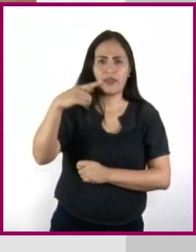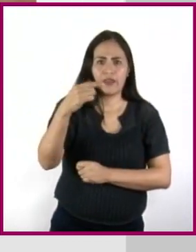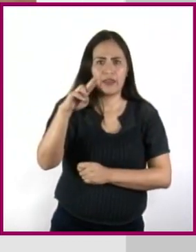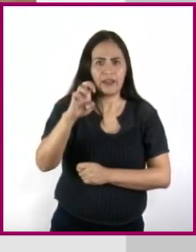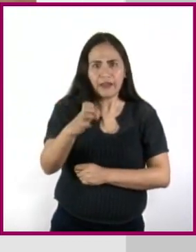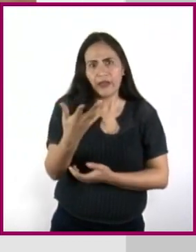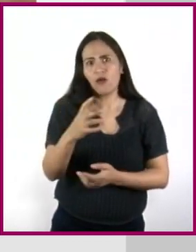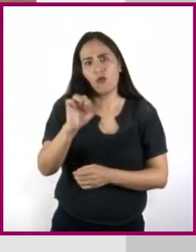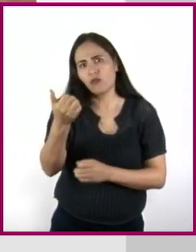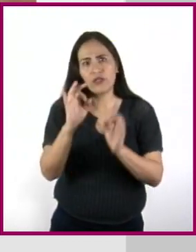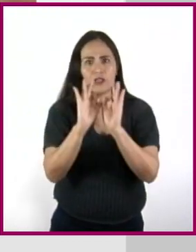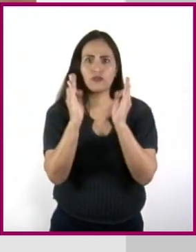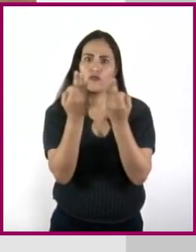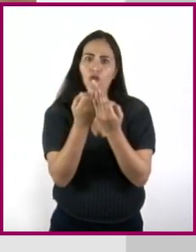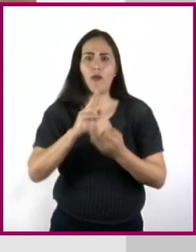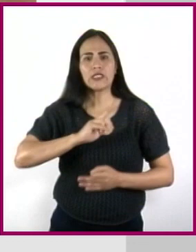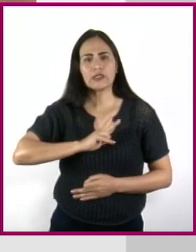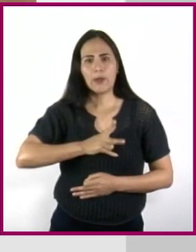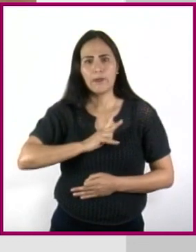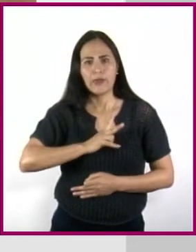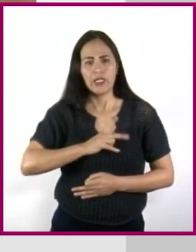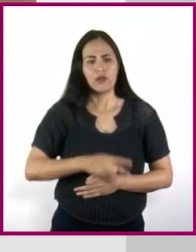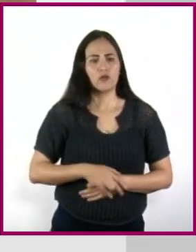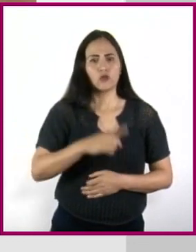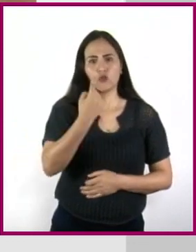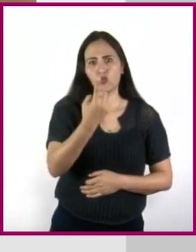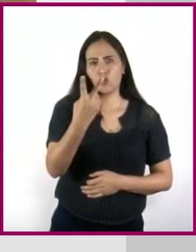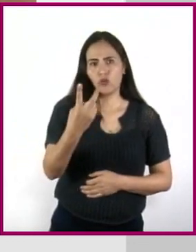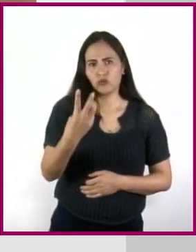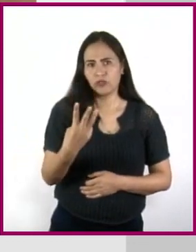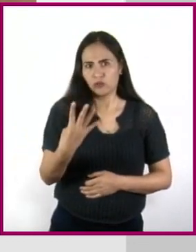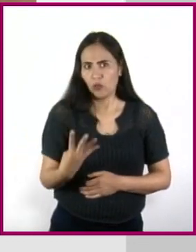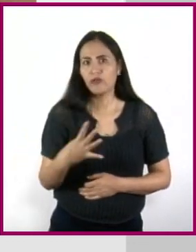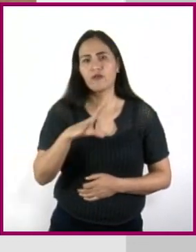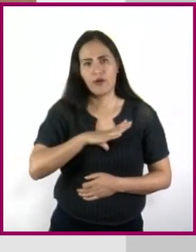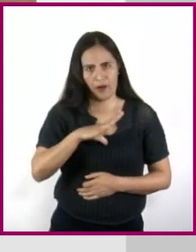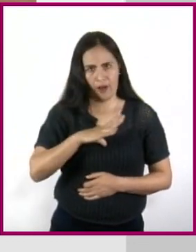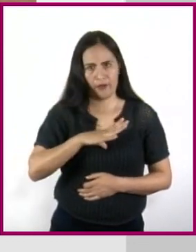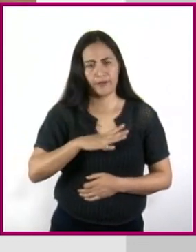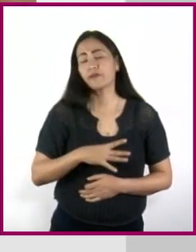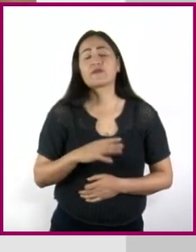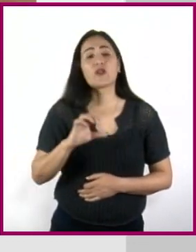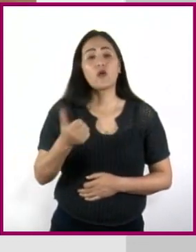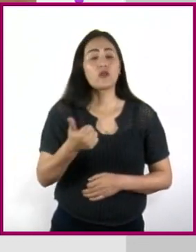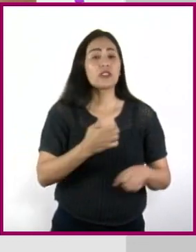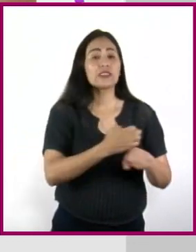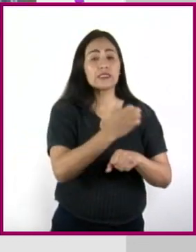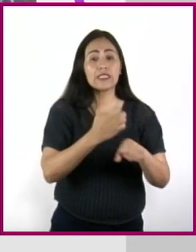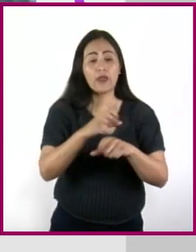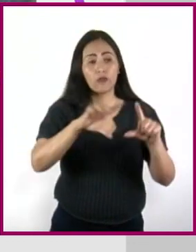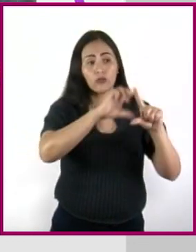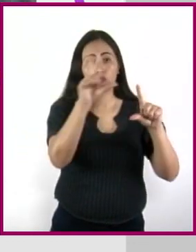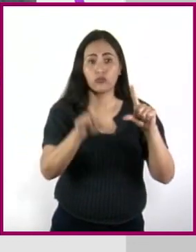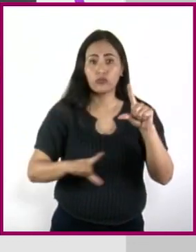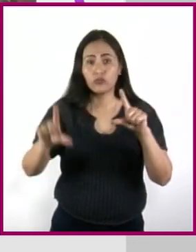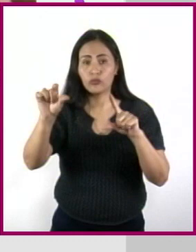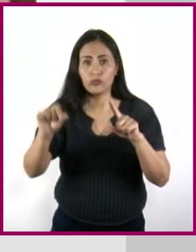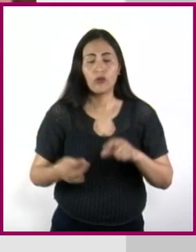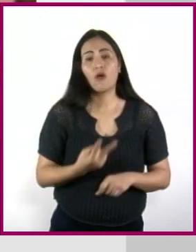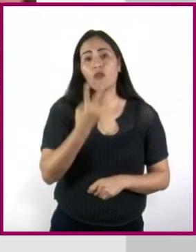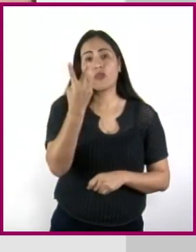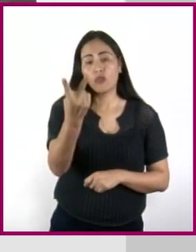diferentes virus. Existen el virus dengue 1, 2, 3 y 4. Y hay algunos estados de la República donde circulan 2